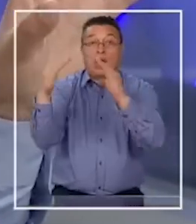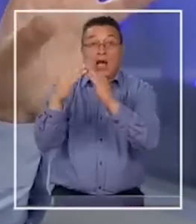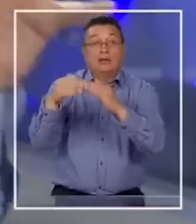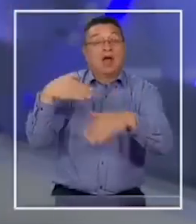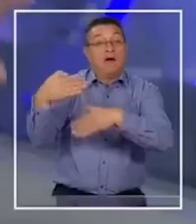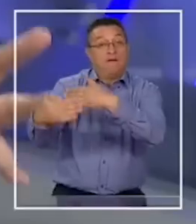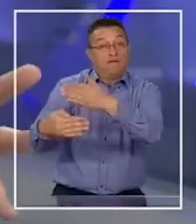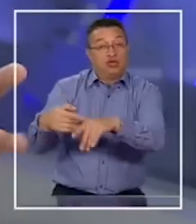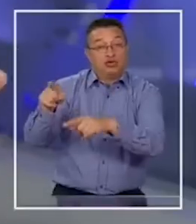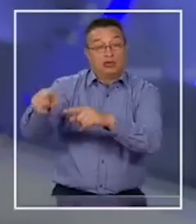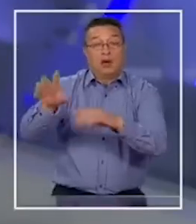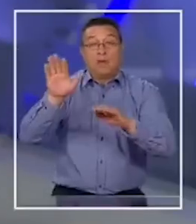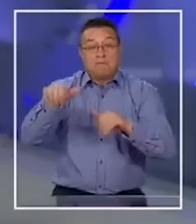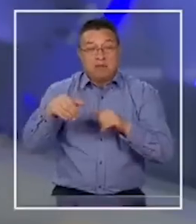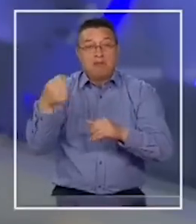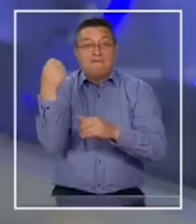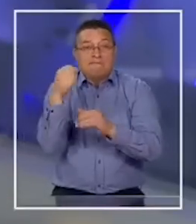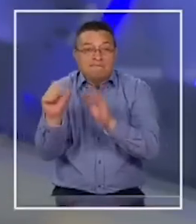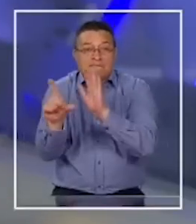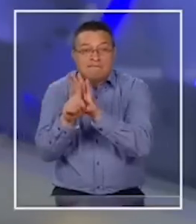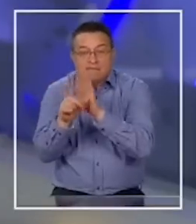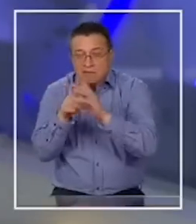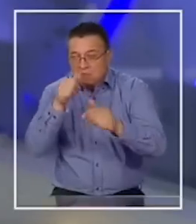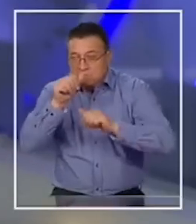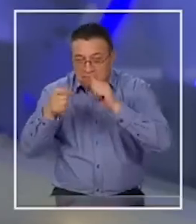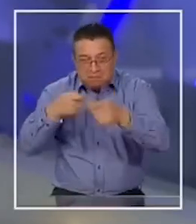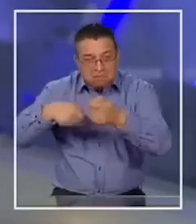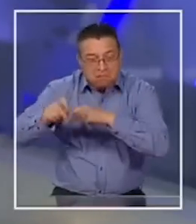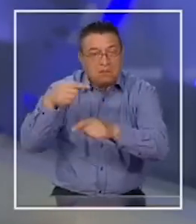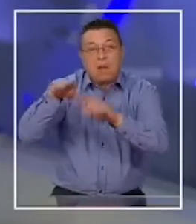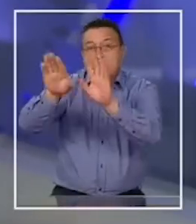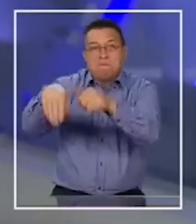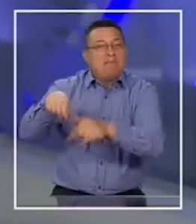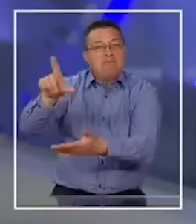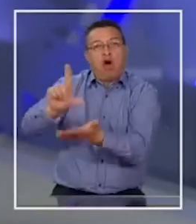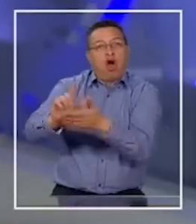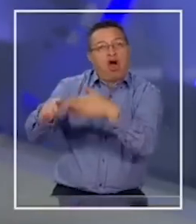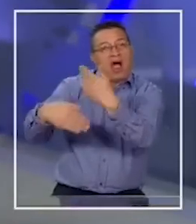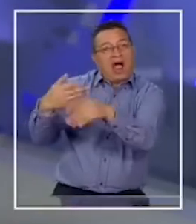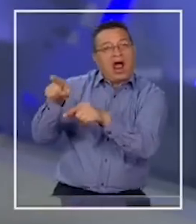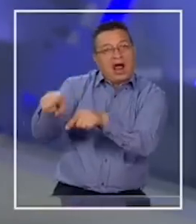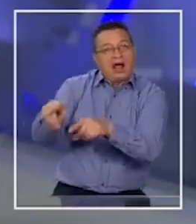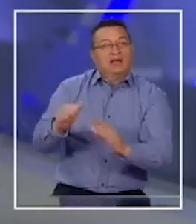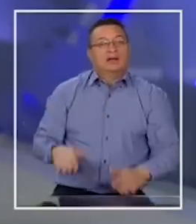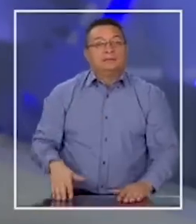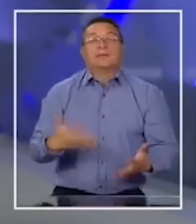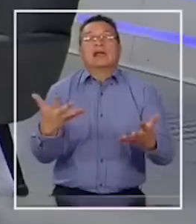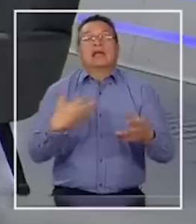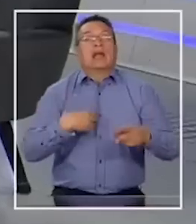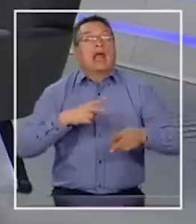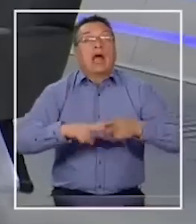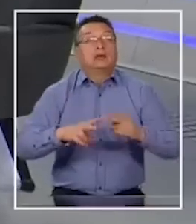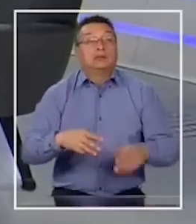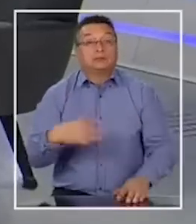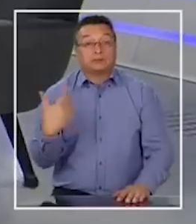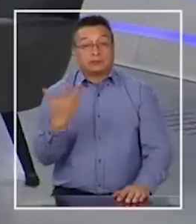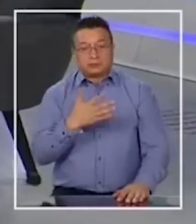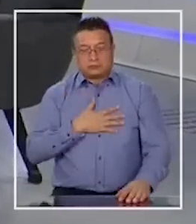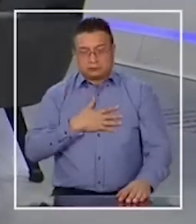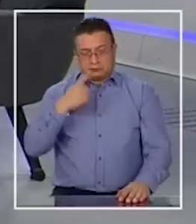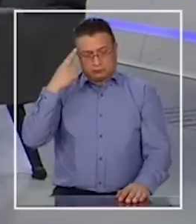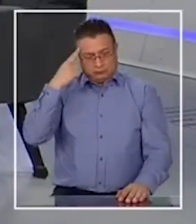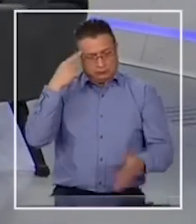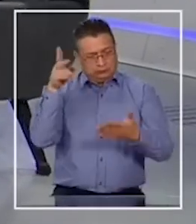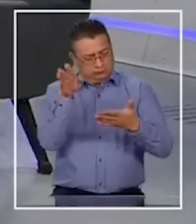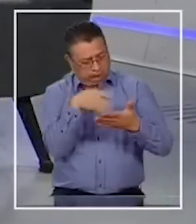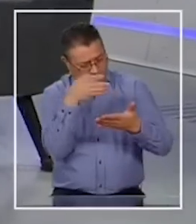funcionando como albergue de delincuentes o centros de tráfico o albergue de armas y nos dicen qué podemos hacer y nosotros volvimos sobre la